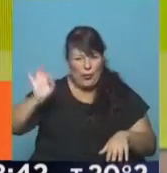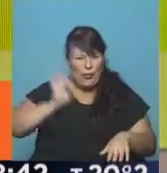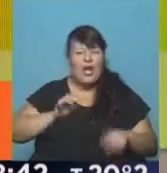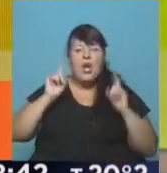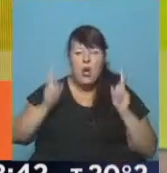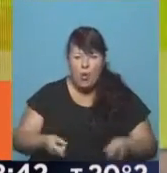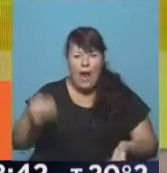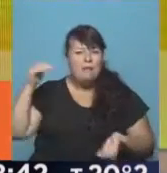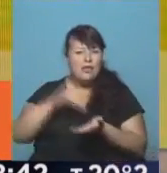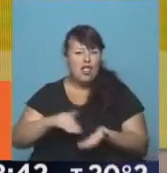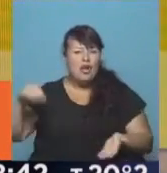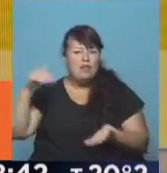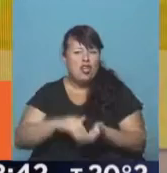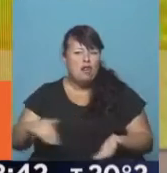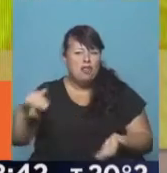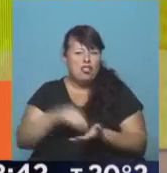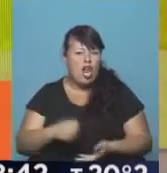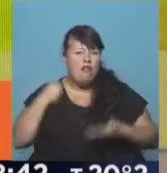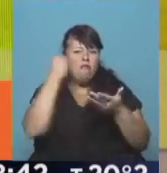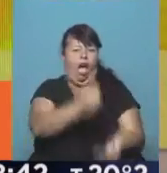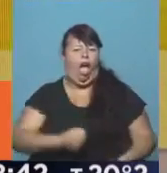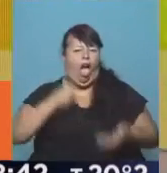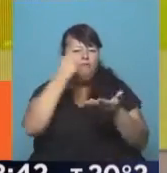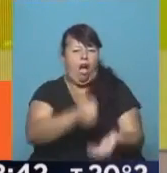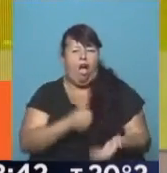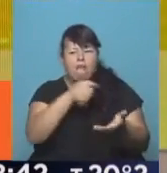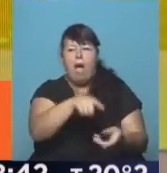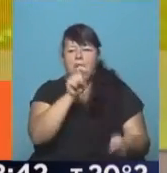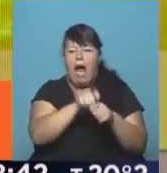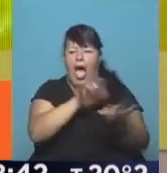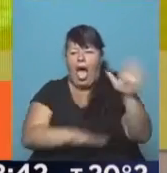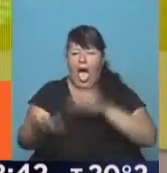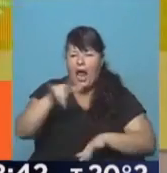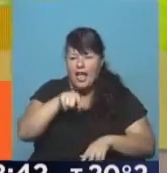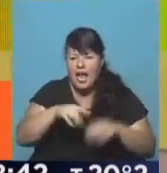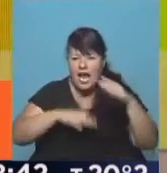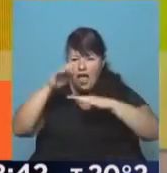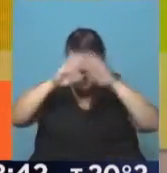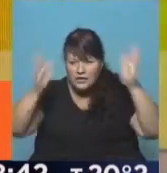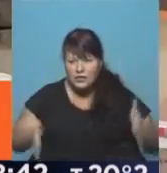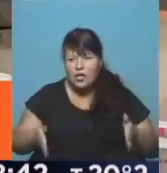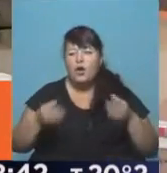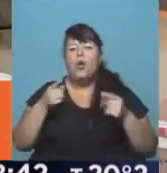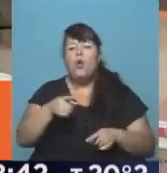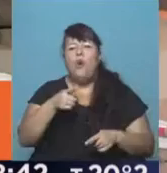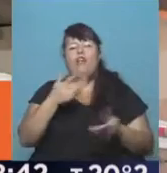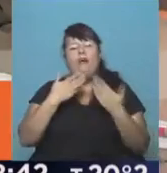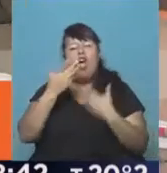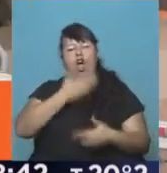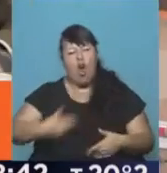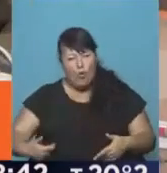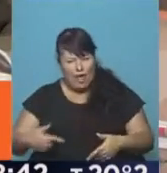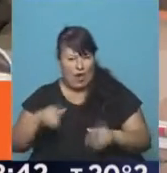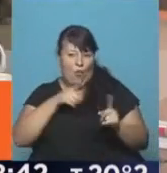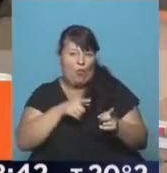pesar de como millones y millones de millones desembolsados supuestamente para reformar esa infraestructura cuánto te sentás con funcionarios